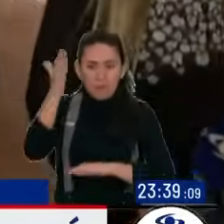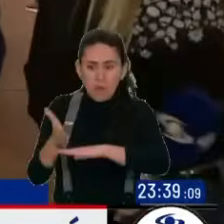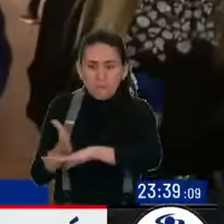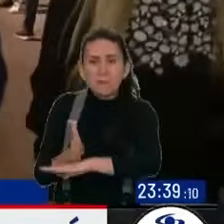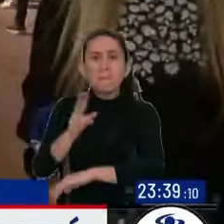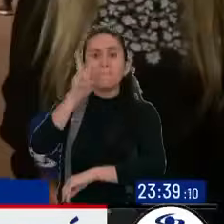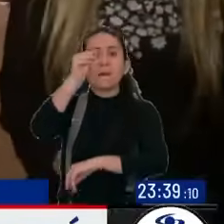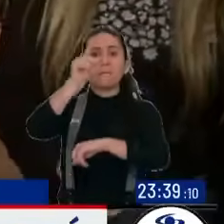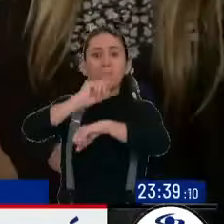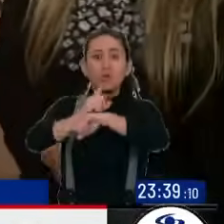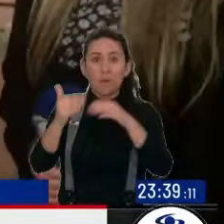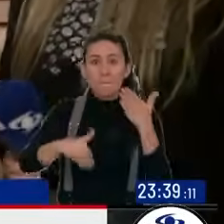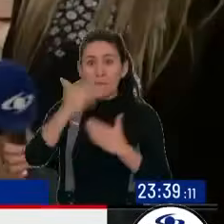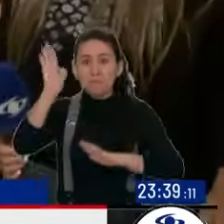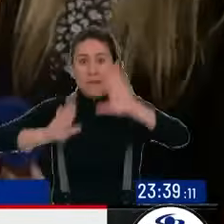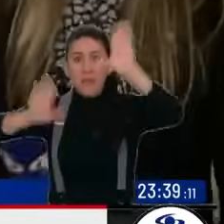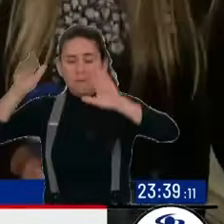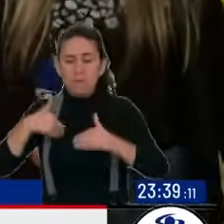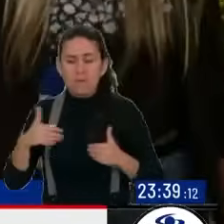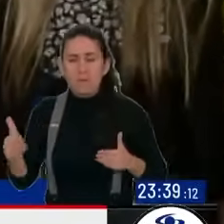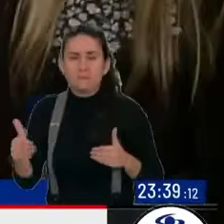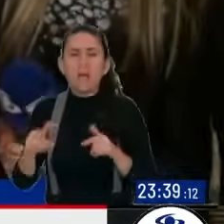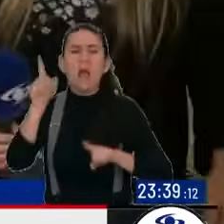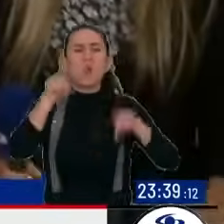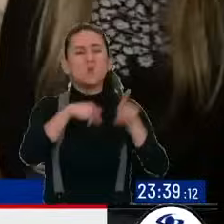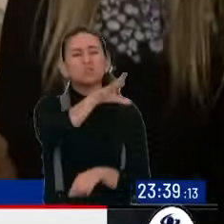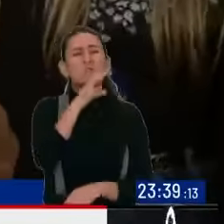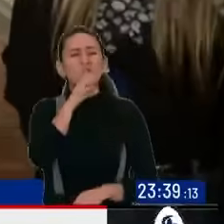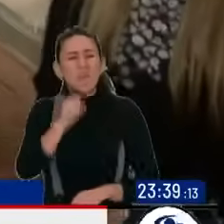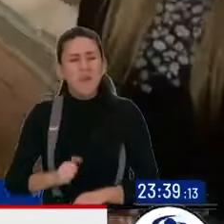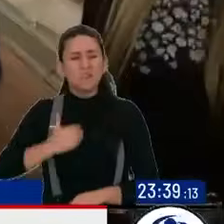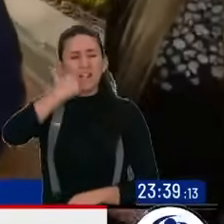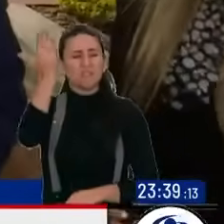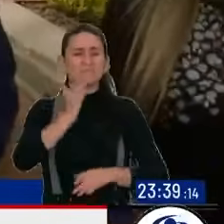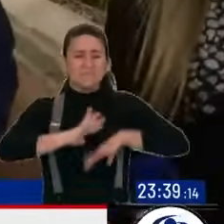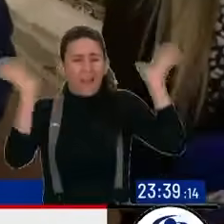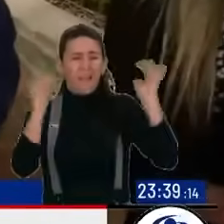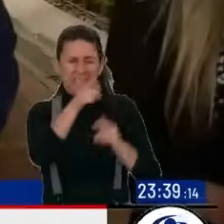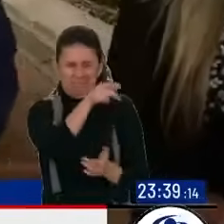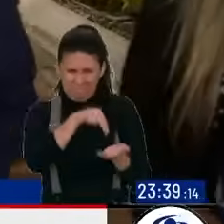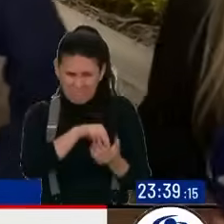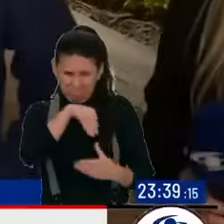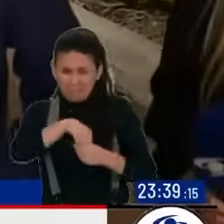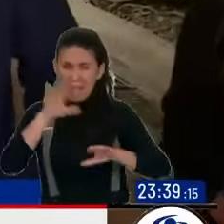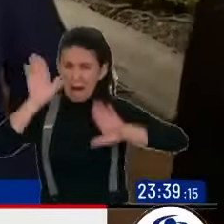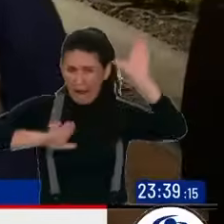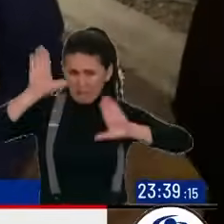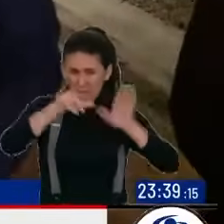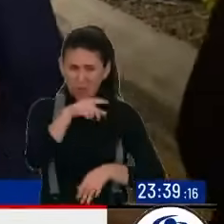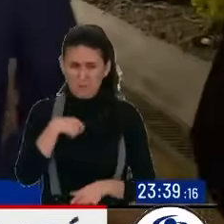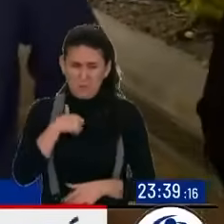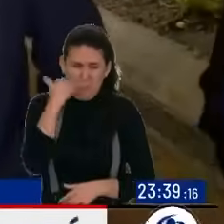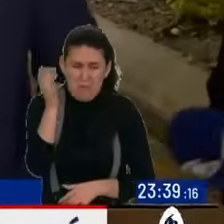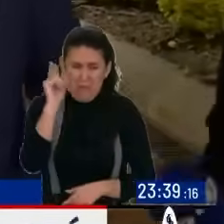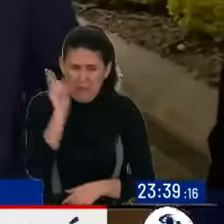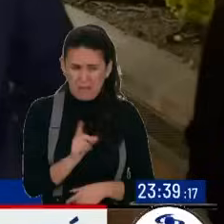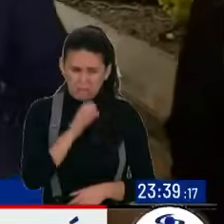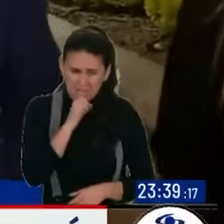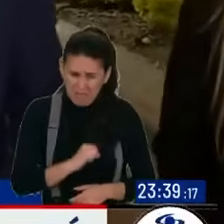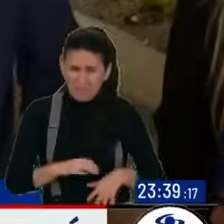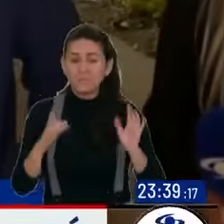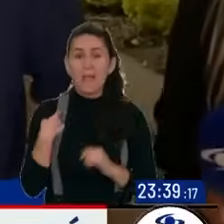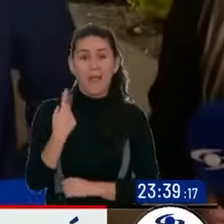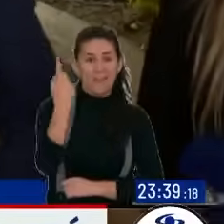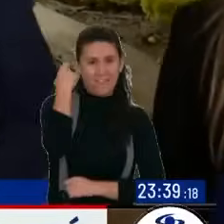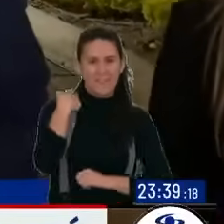Y hay gente que dice que porque yo tengo los años que tengo no puedo ser candidato a la alcaldía. Sí, porque tengo los años. Entonces ayer me preguntaron en un